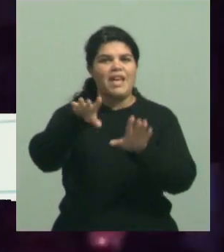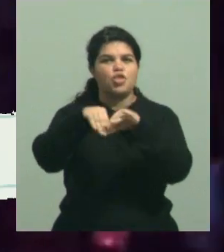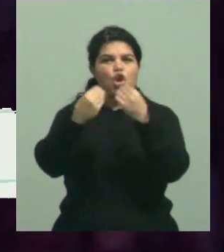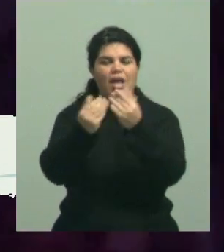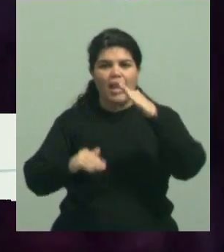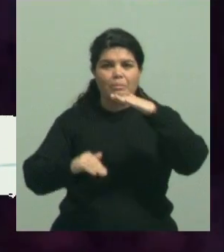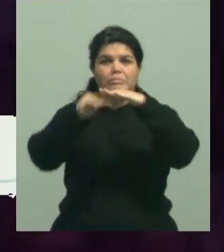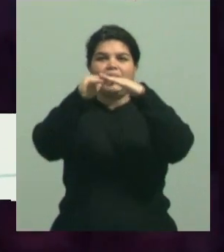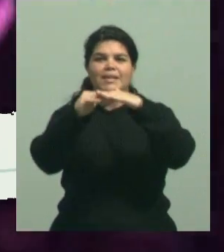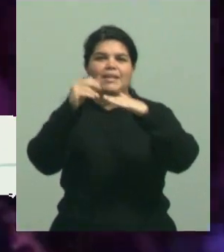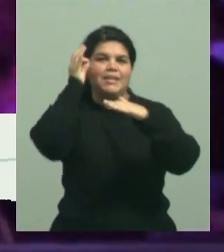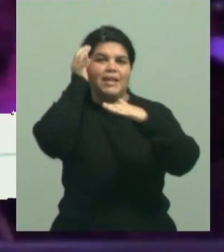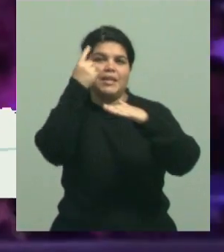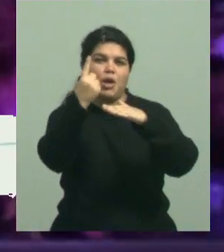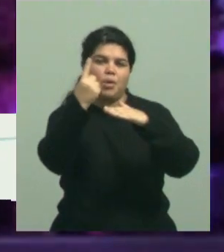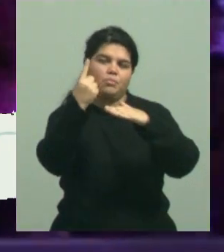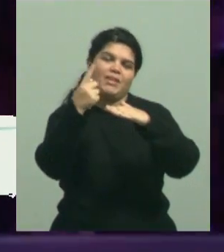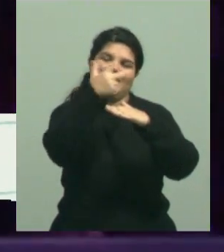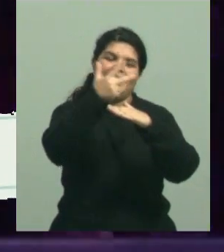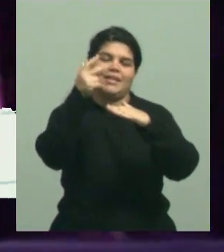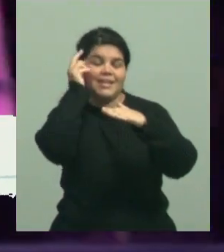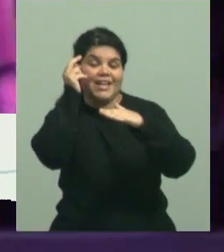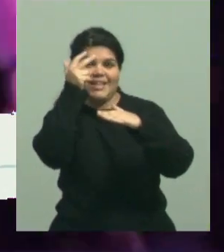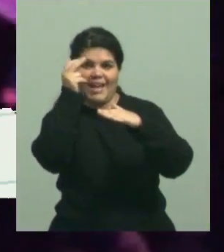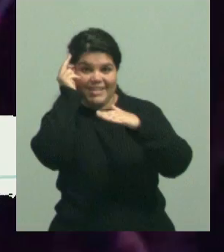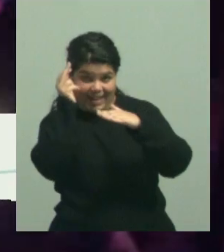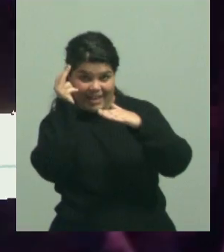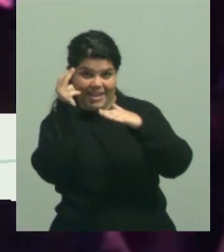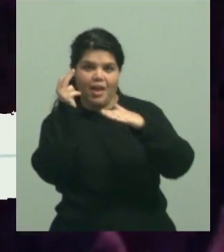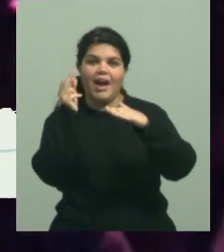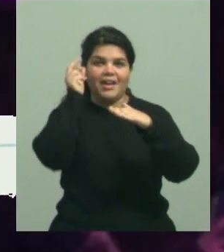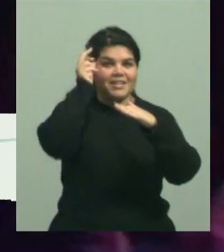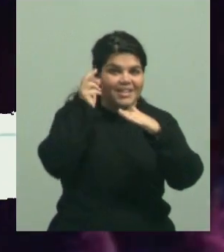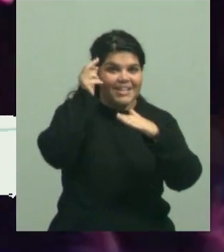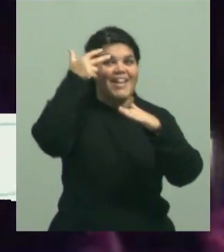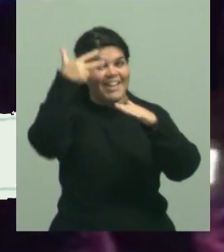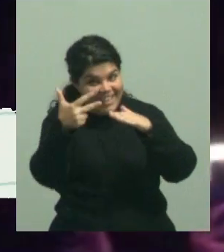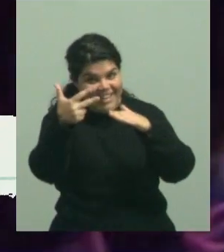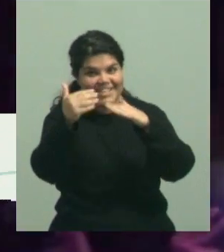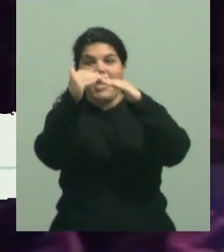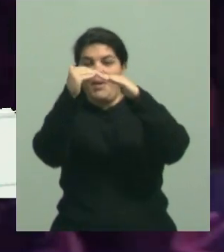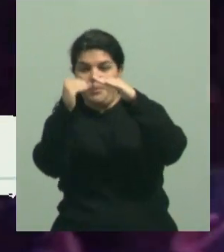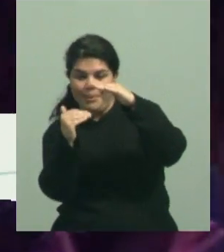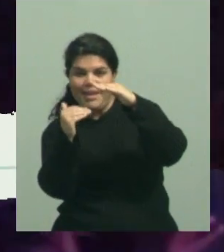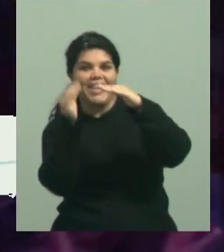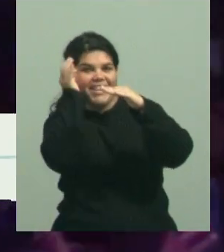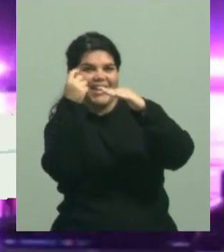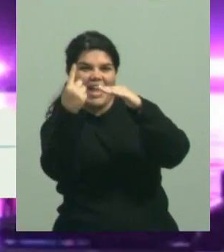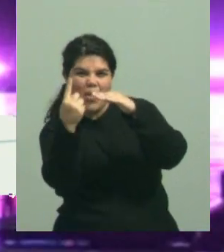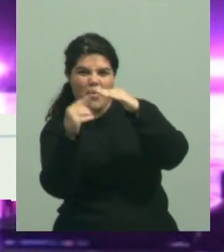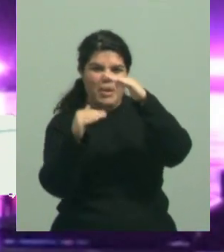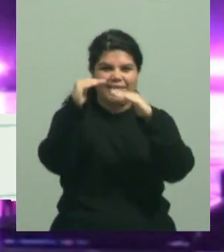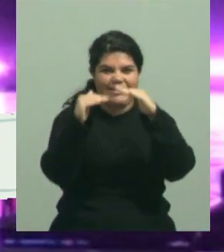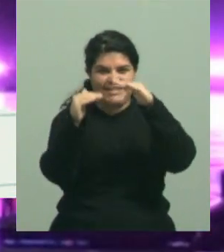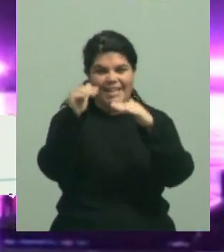bajó a 31. Yo creo que la diferencia, en principio te diría que es irremontable, sobre todo entendiendo el sistema